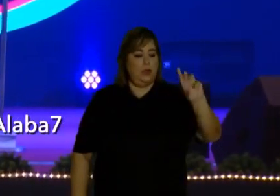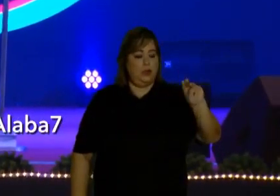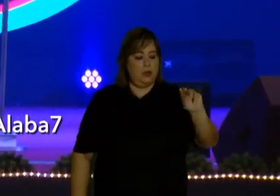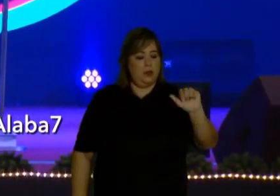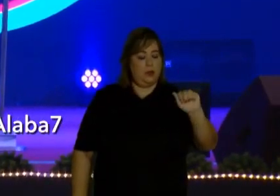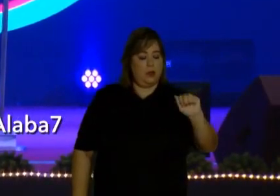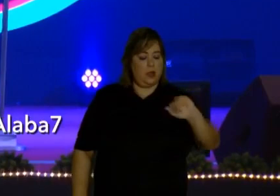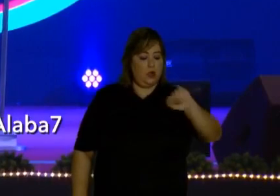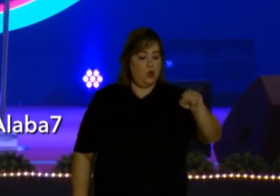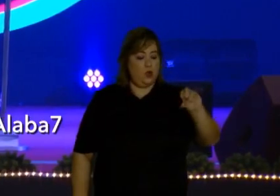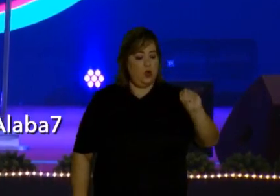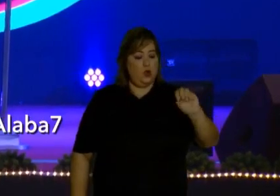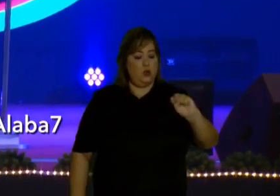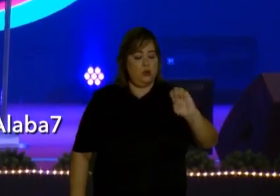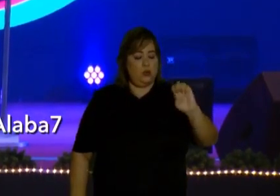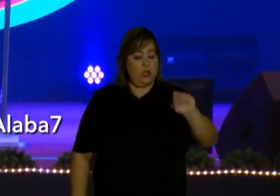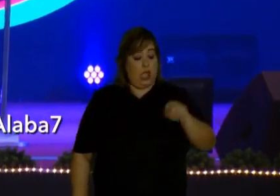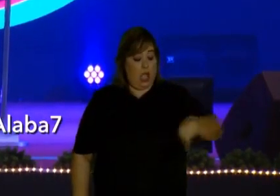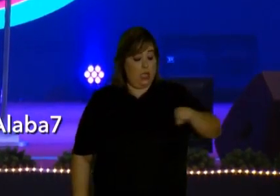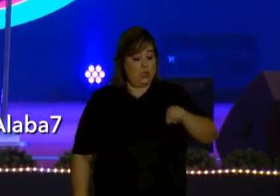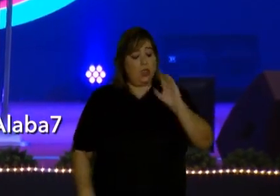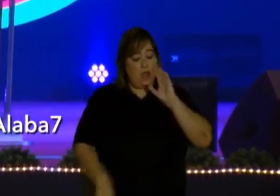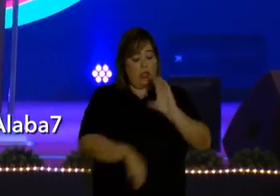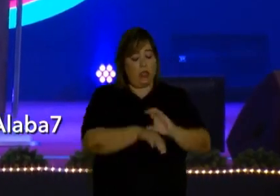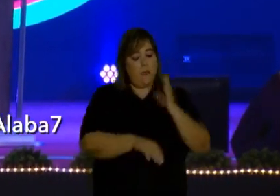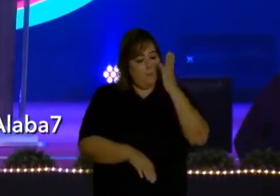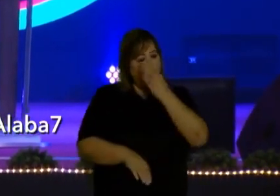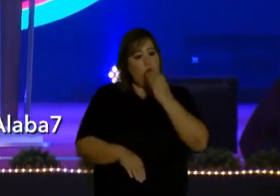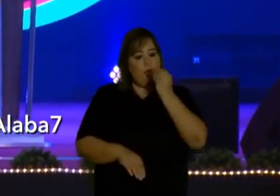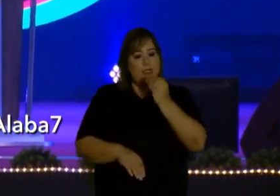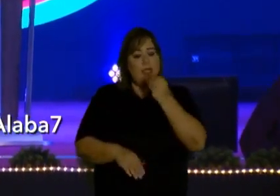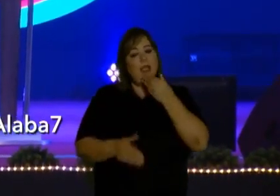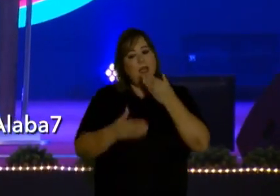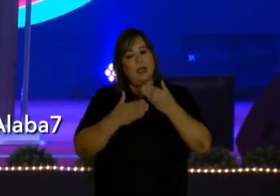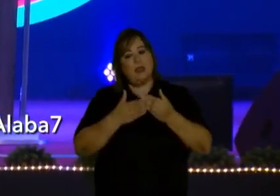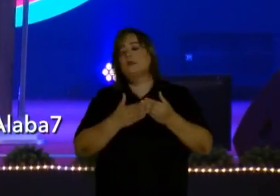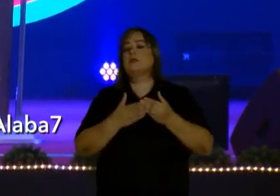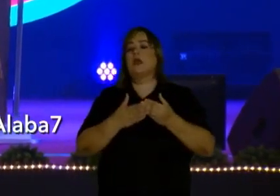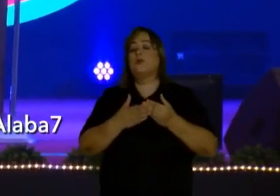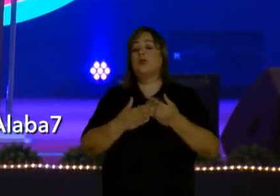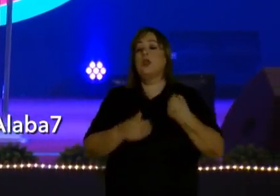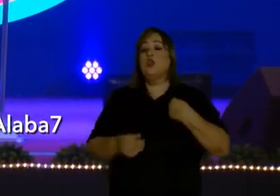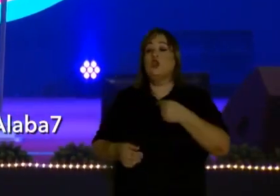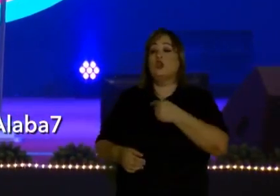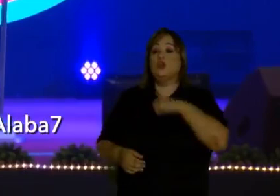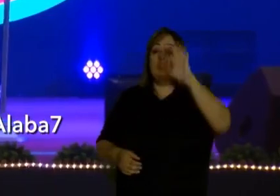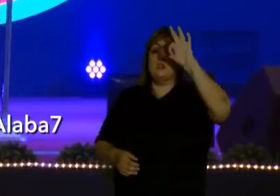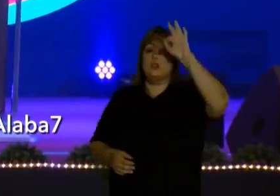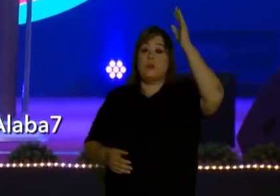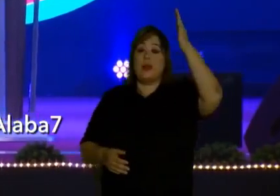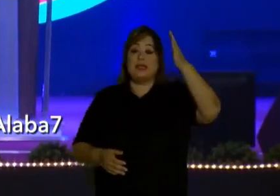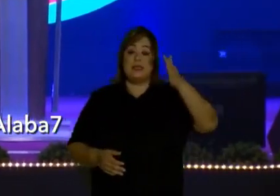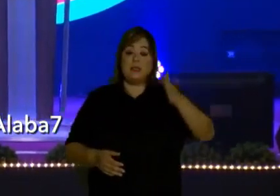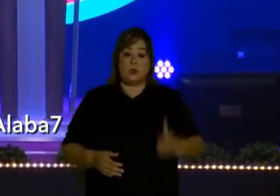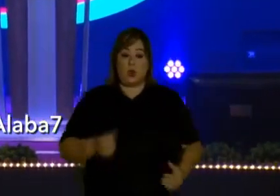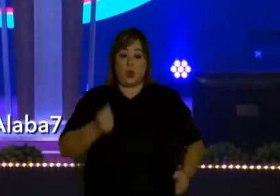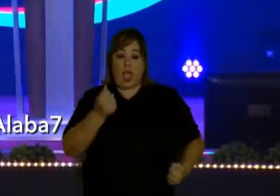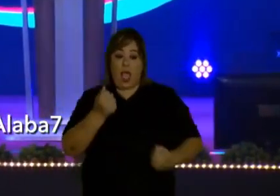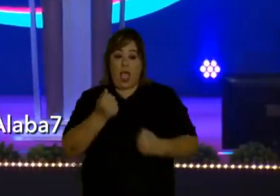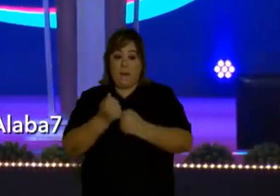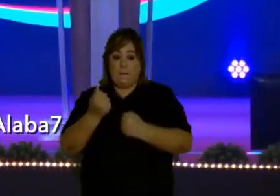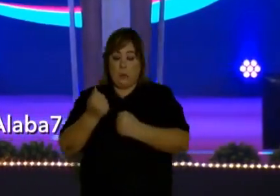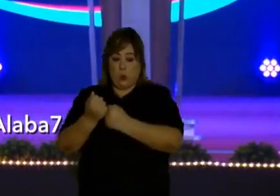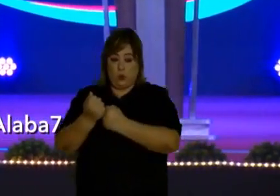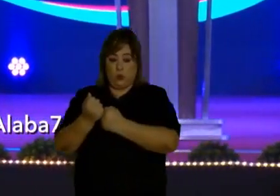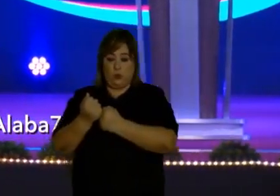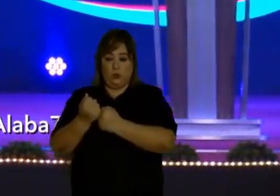casa. Yo los amo, gracias por estar aquí. Y estamos viendo, hermano, nuestros pastores de cobertura, los que están, ¿verdad? Los que pueden, están